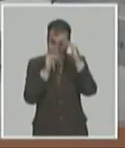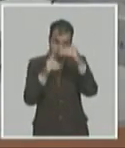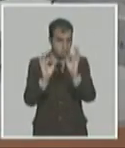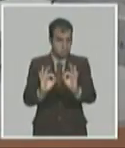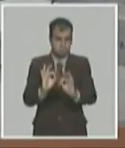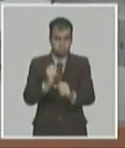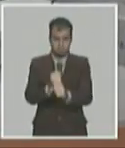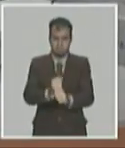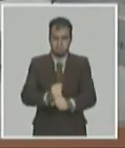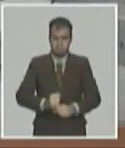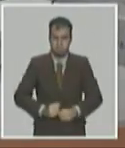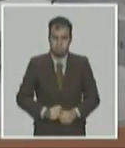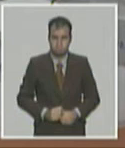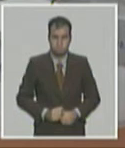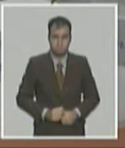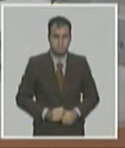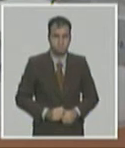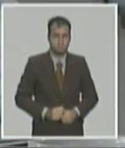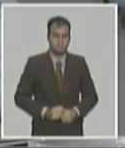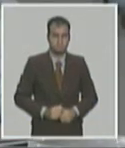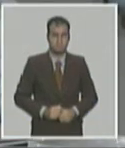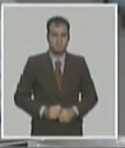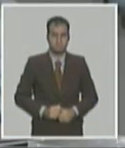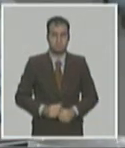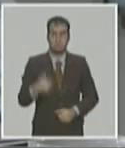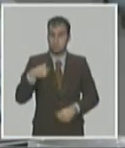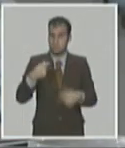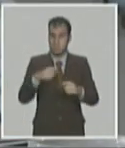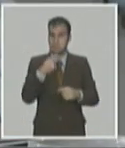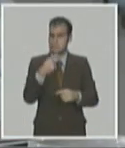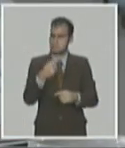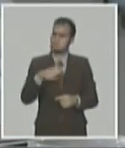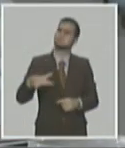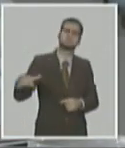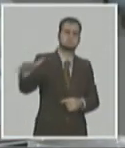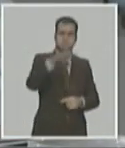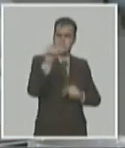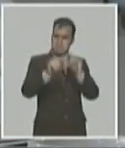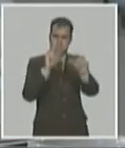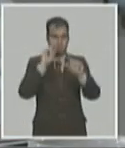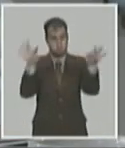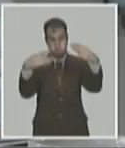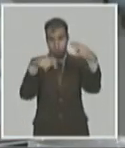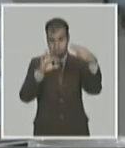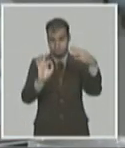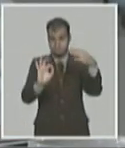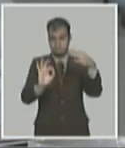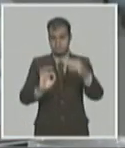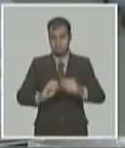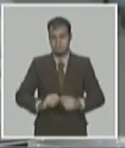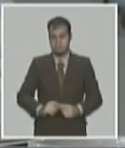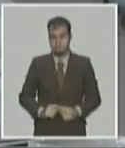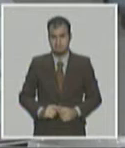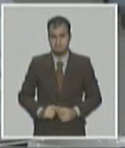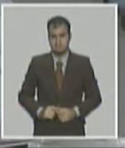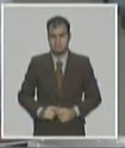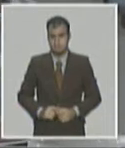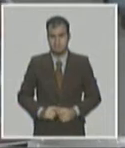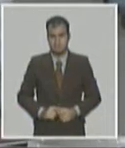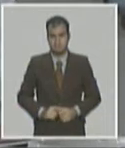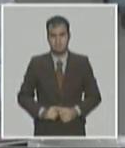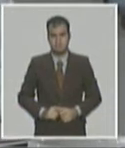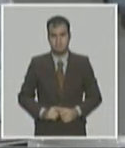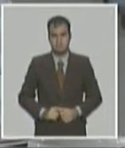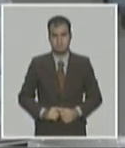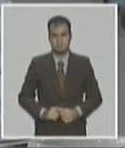decir a ti y a todos los que nos siguen en este momento en la mesa redonda que como promedio